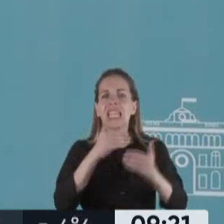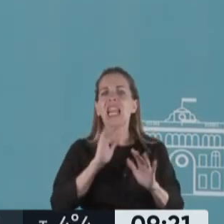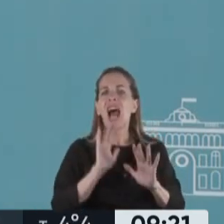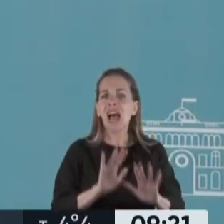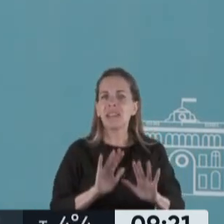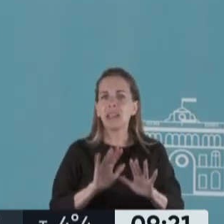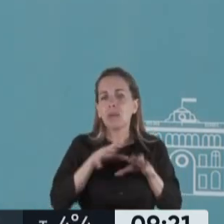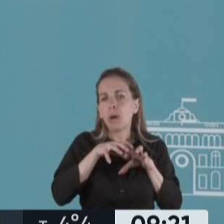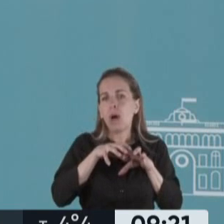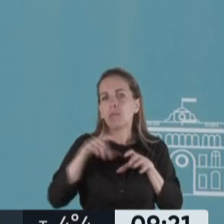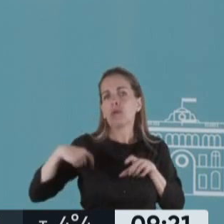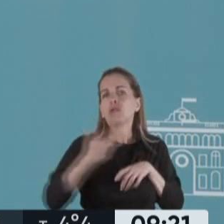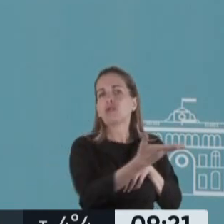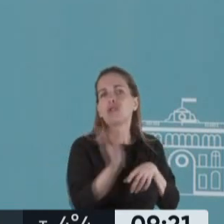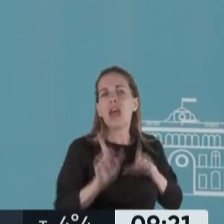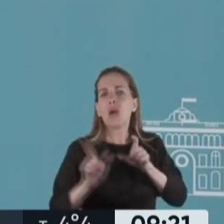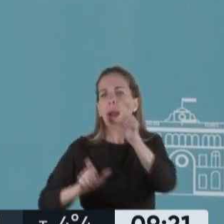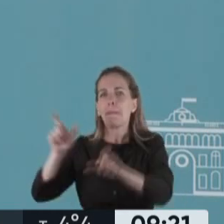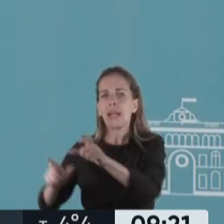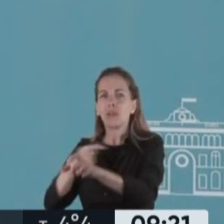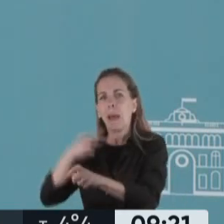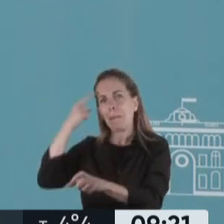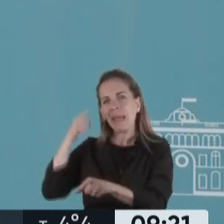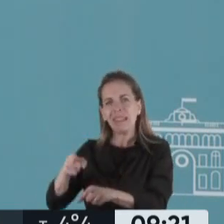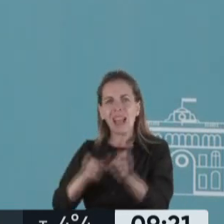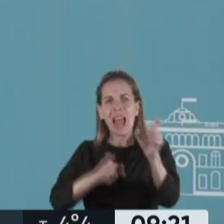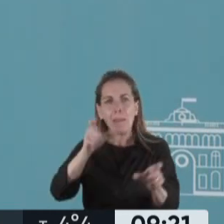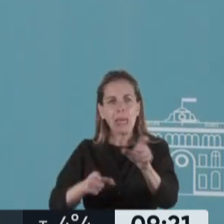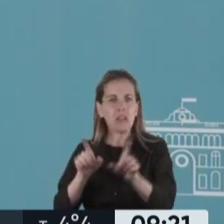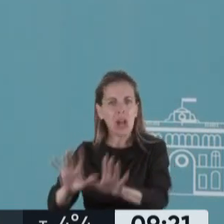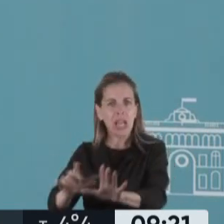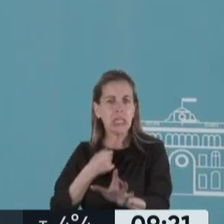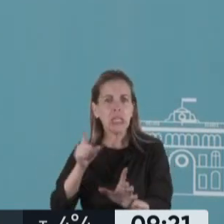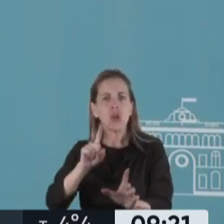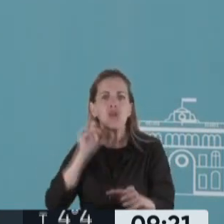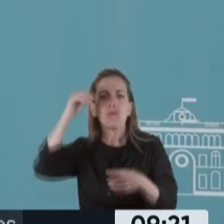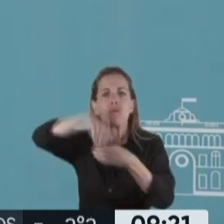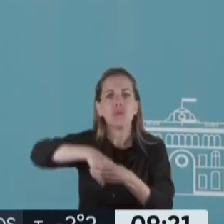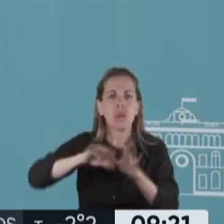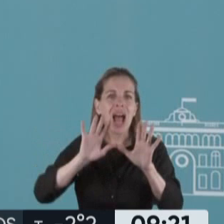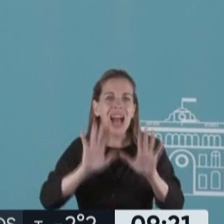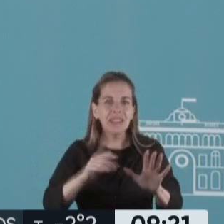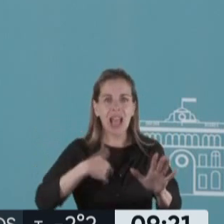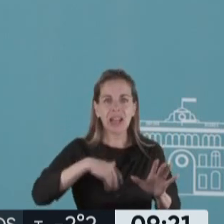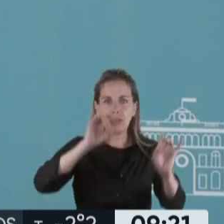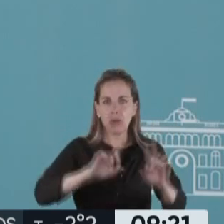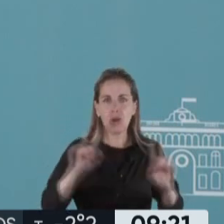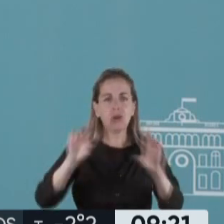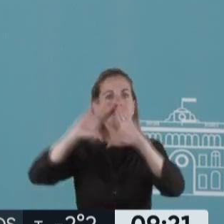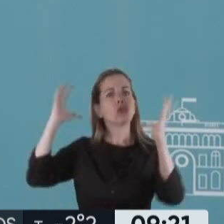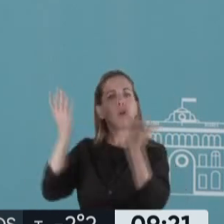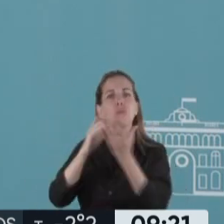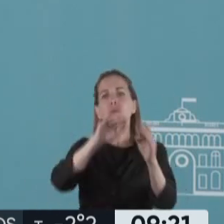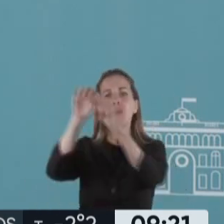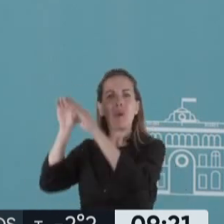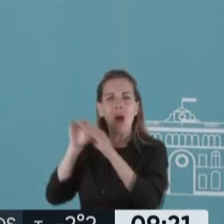sector de la sociedad cree que el resto no merece vivir en la sociedad. Es un tema que no es argentino, que sucede en todo el mundo, que sucede con el crecimiento de los